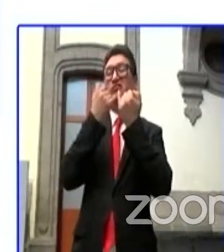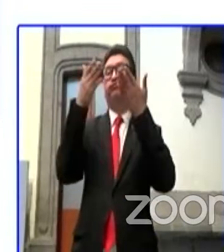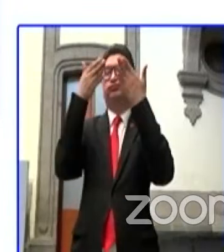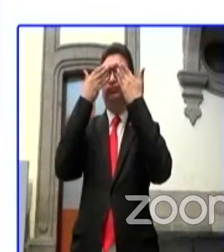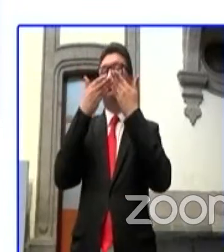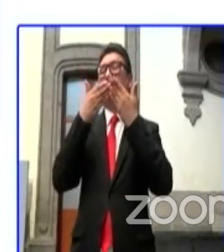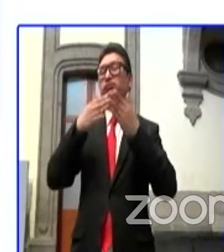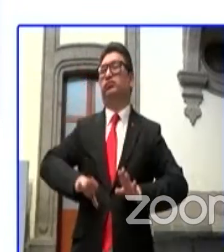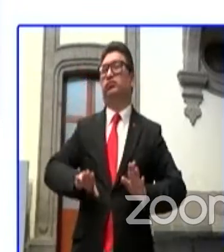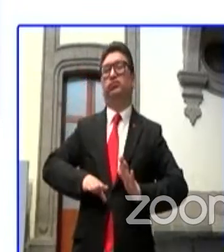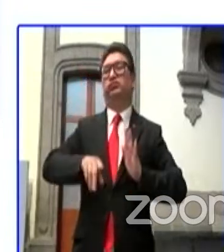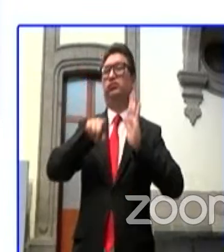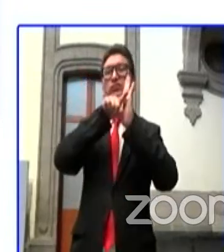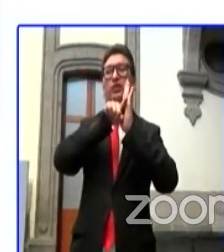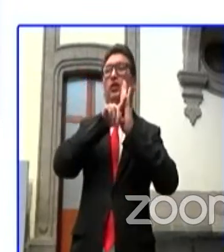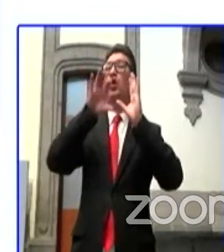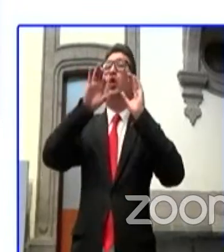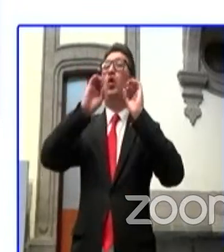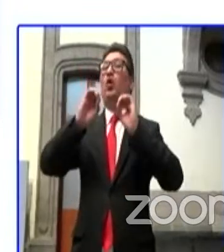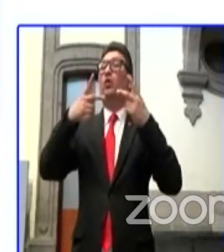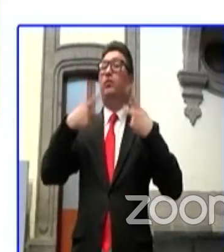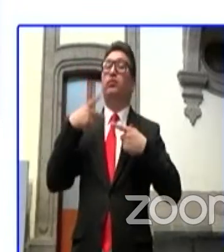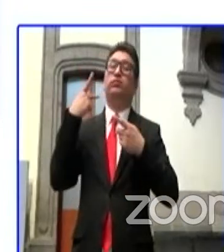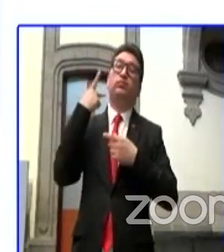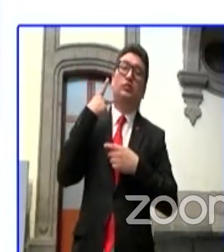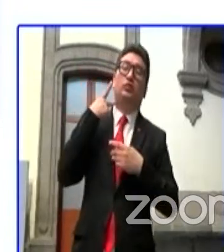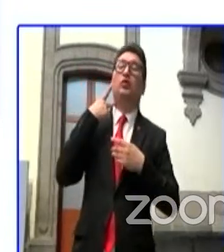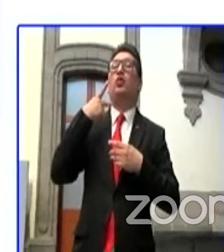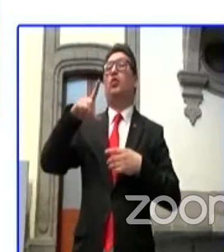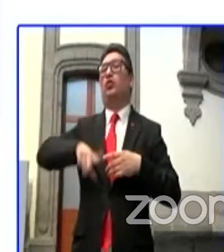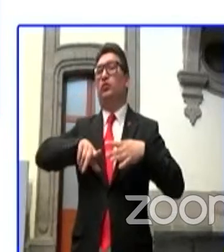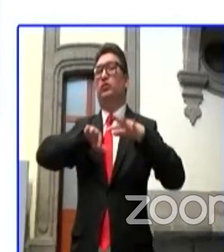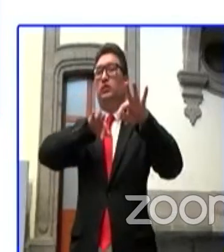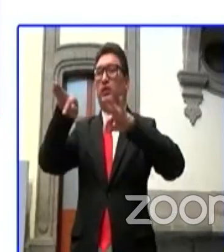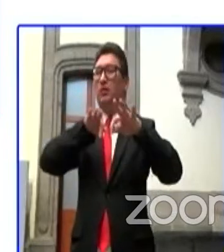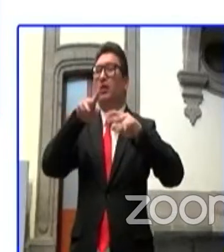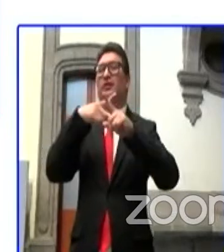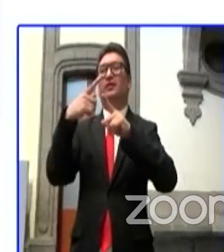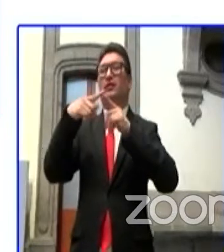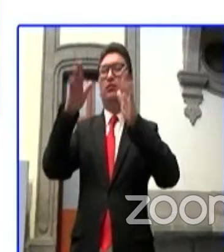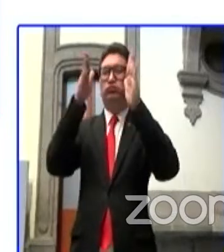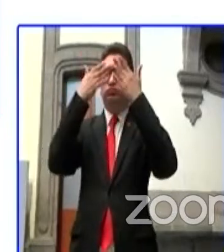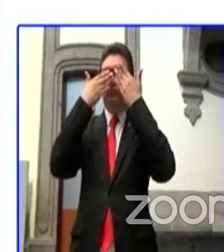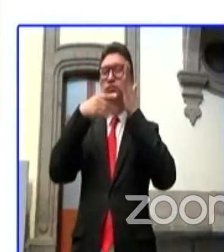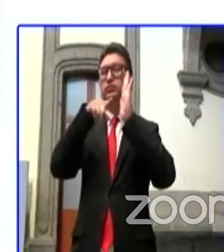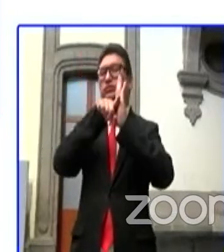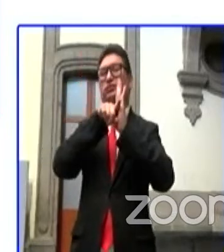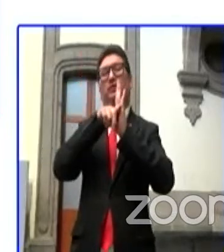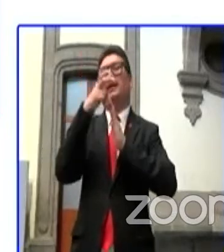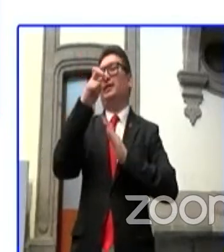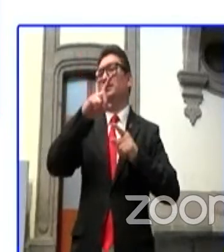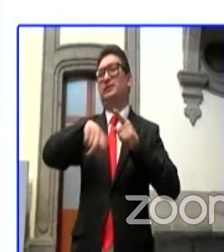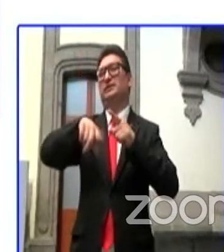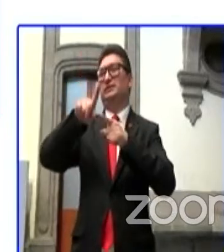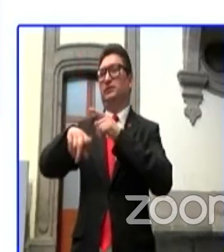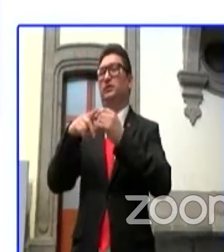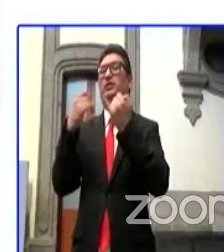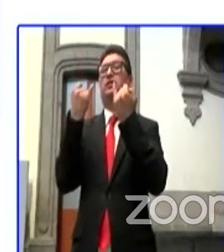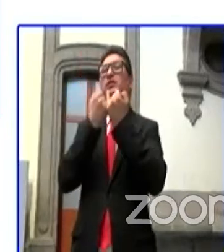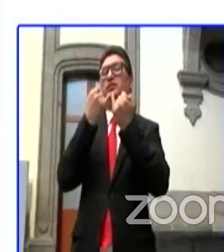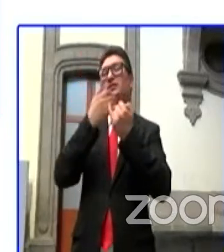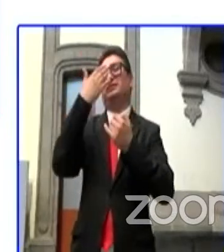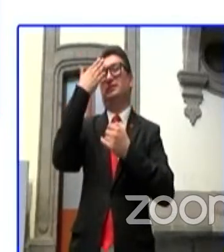de funcionarios y de políticos, y sobre todo el tema de la